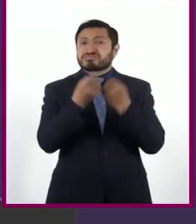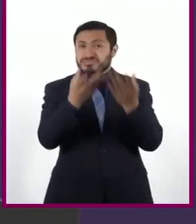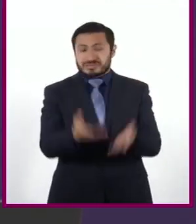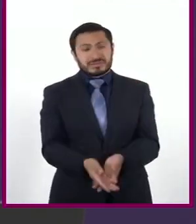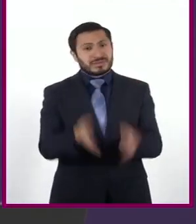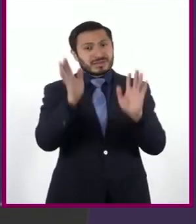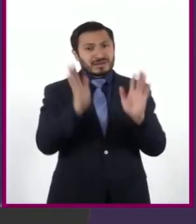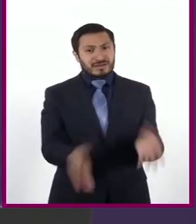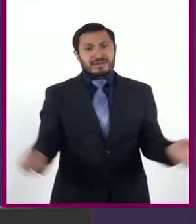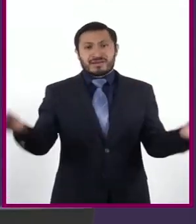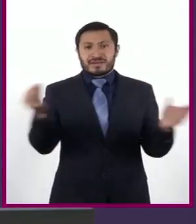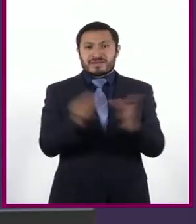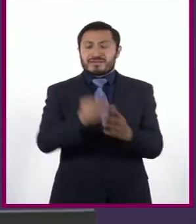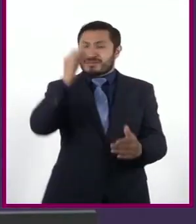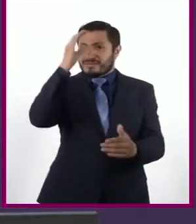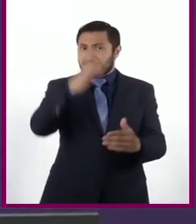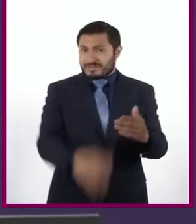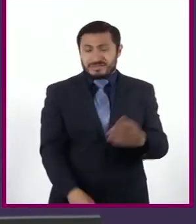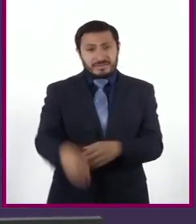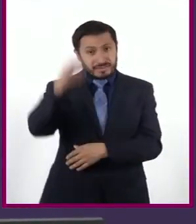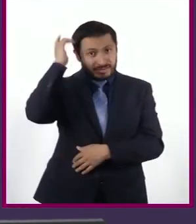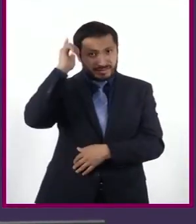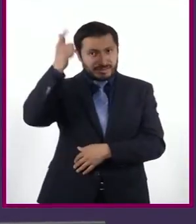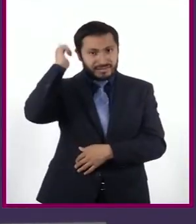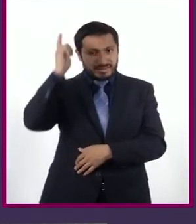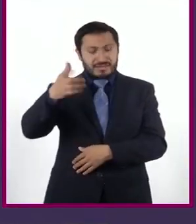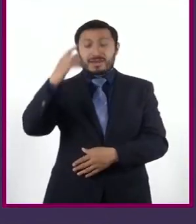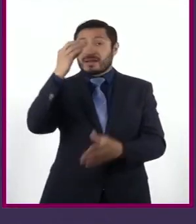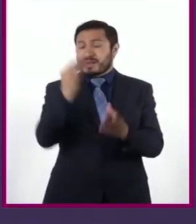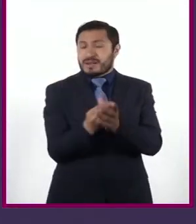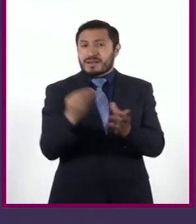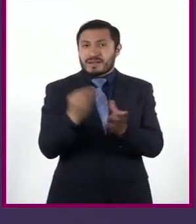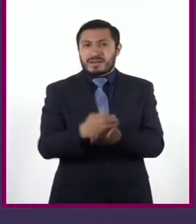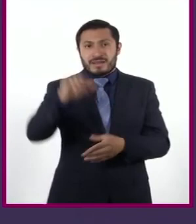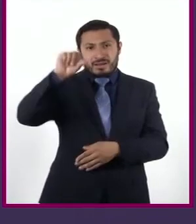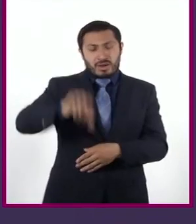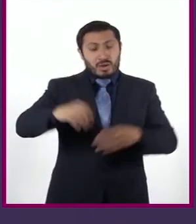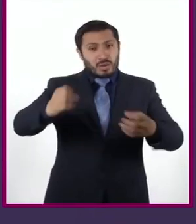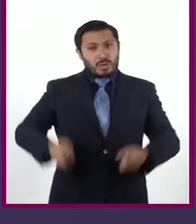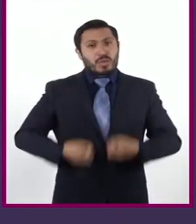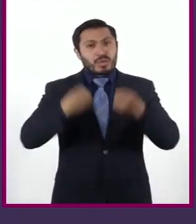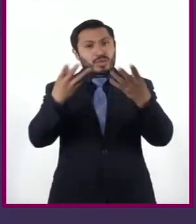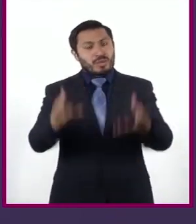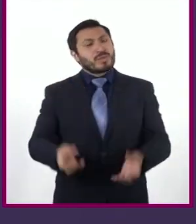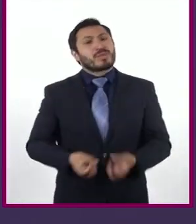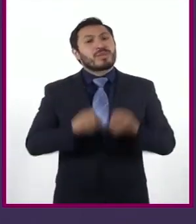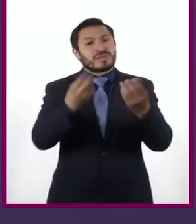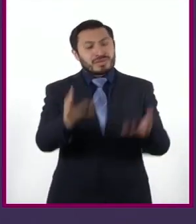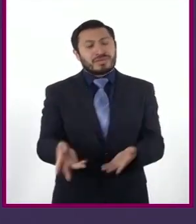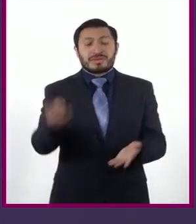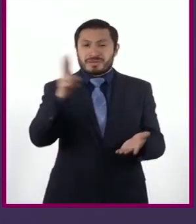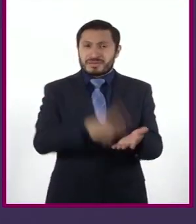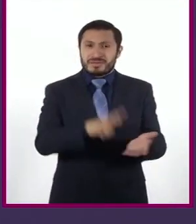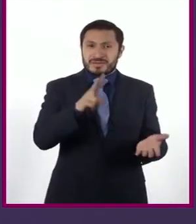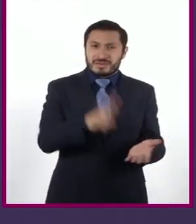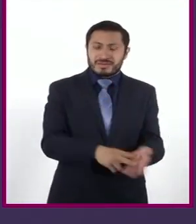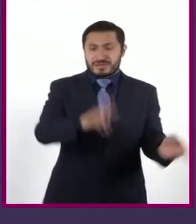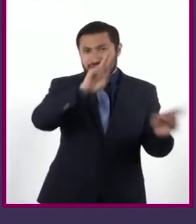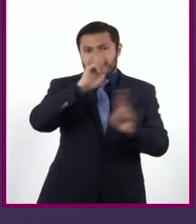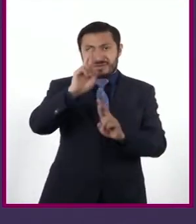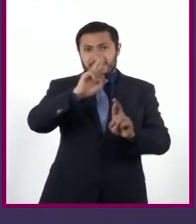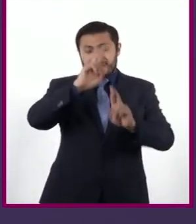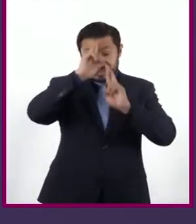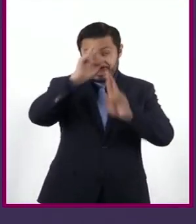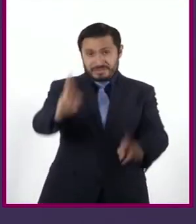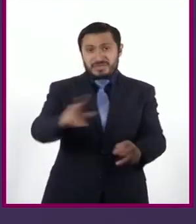llegado al final de la sesión. Esperamos que esta sesión haya contribuido a que valoremos a los pueblos indígenas